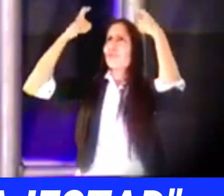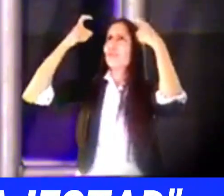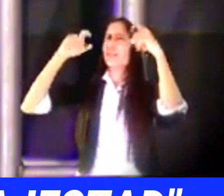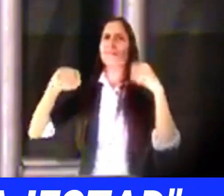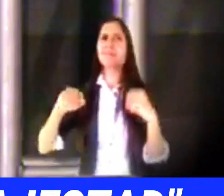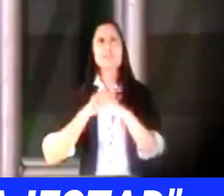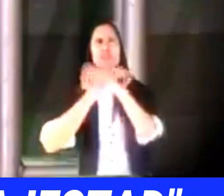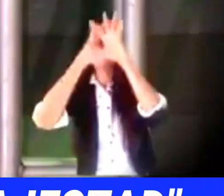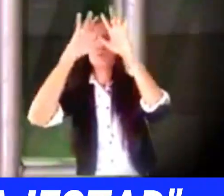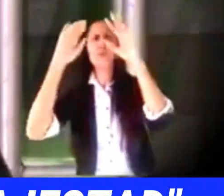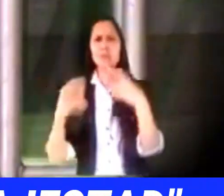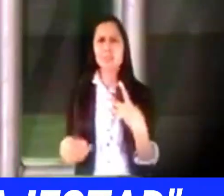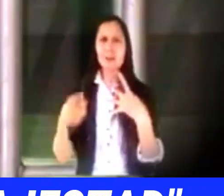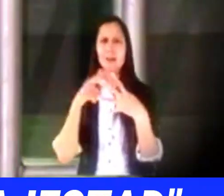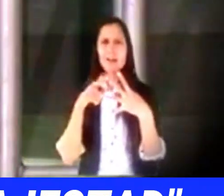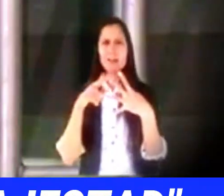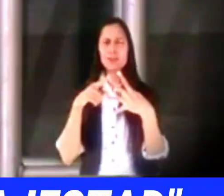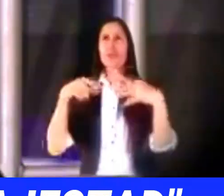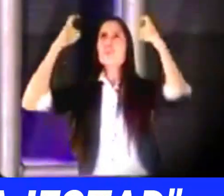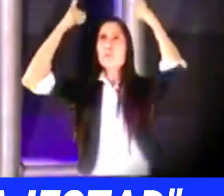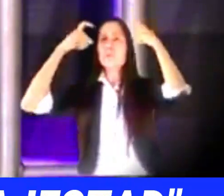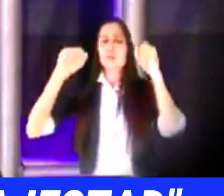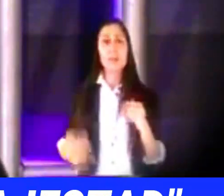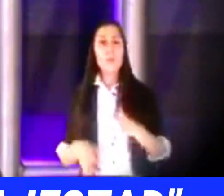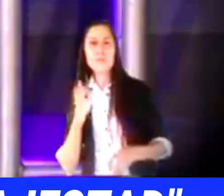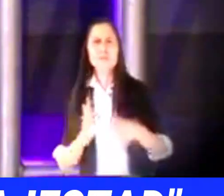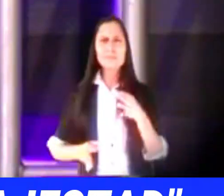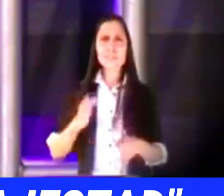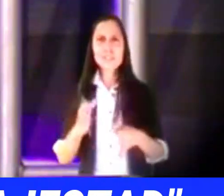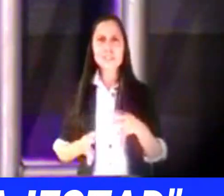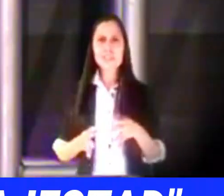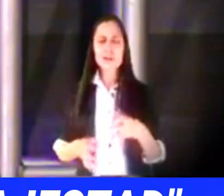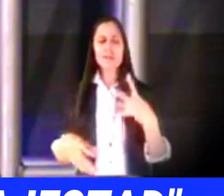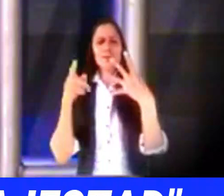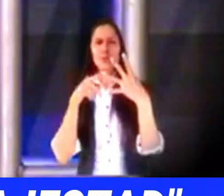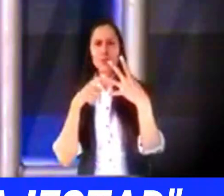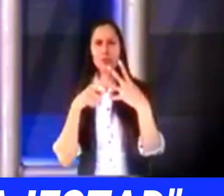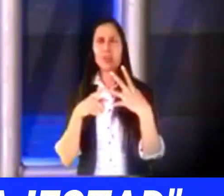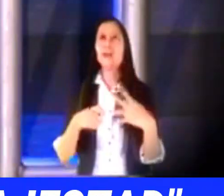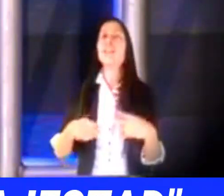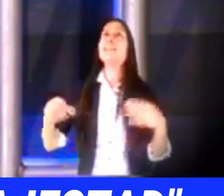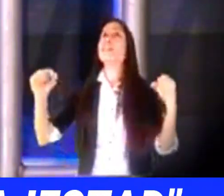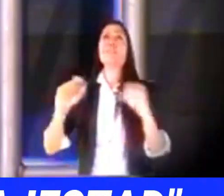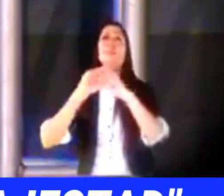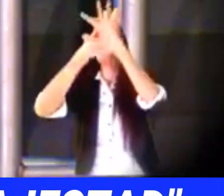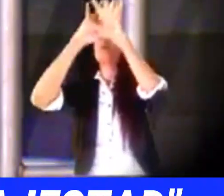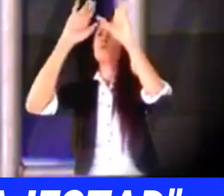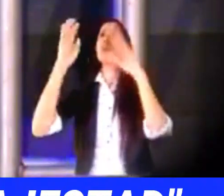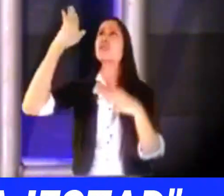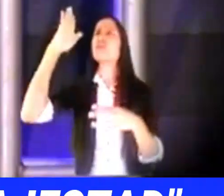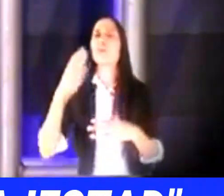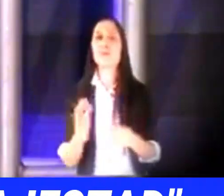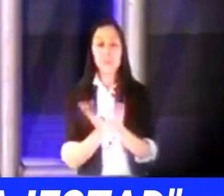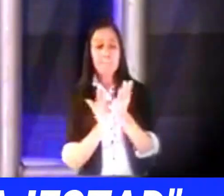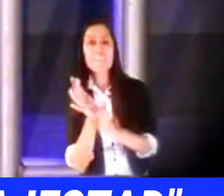justicia, la corona de gloria. Usted puede ver en la Biblia una cantidad de coronas, pero